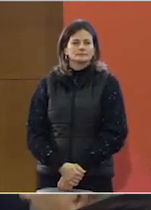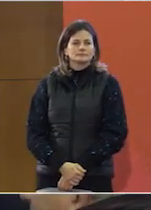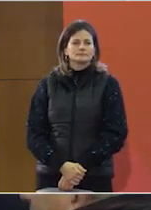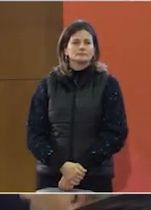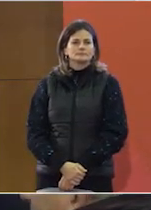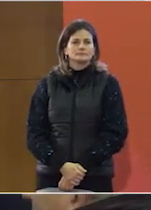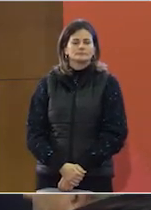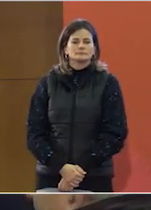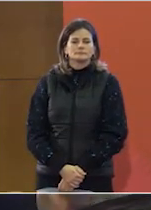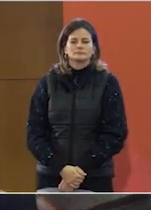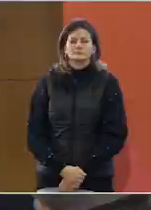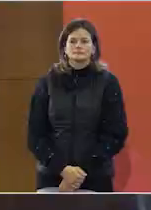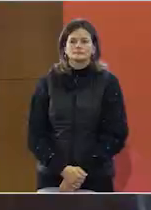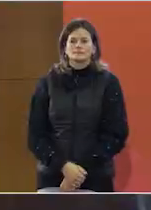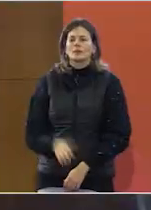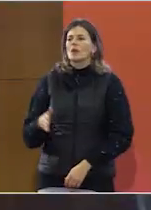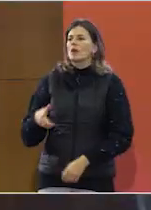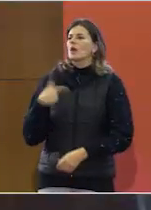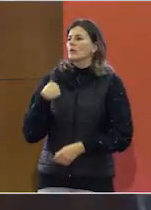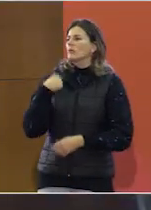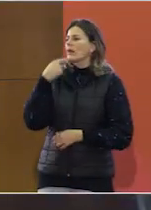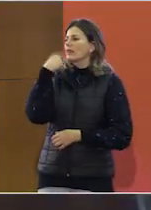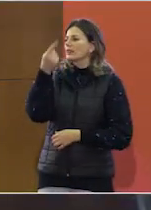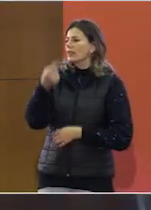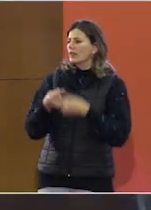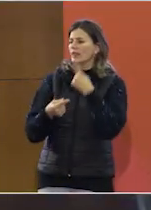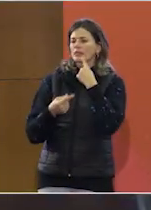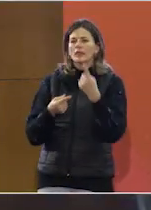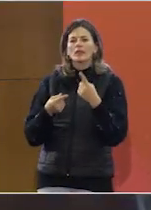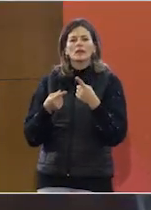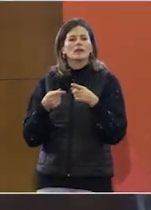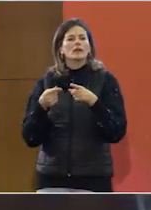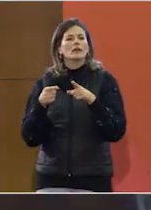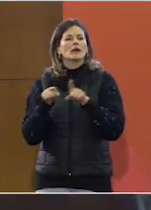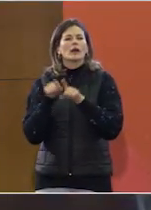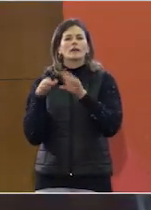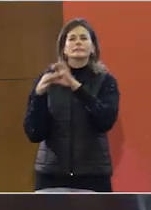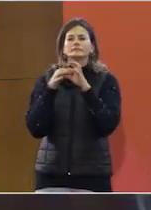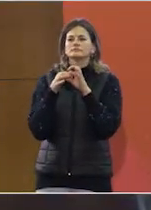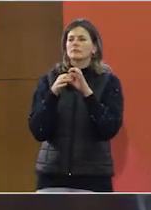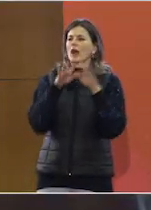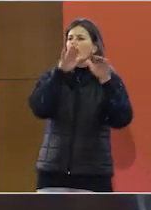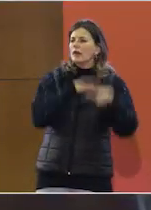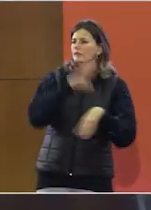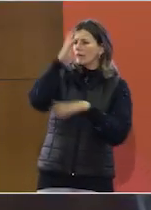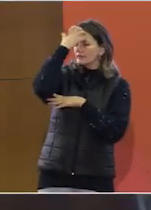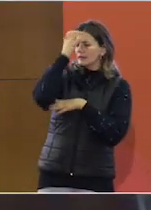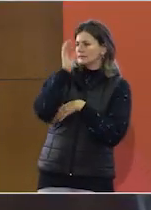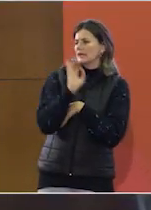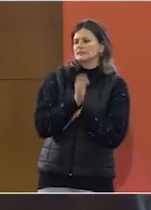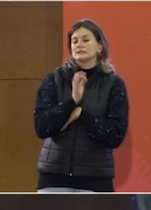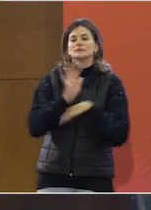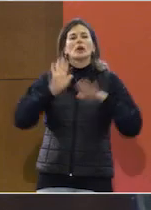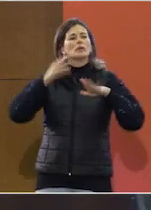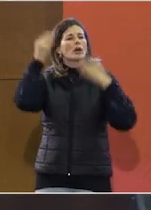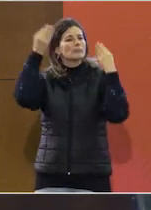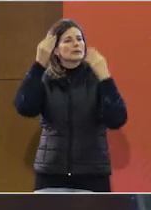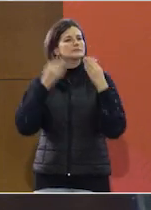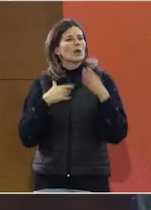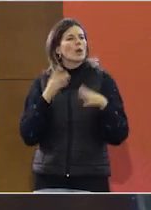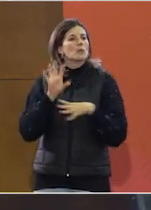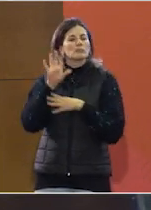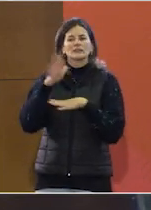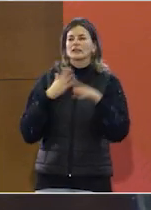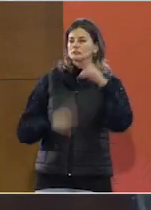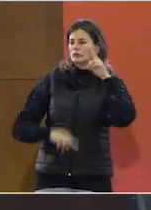Y pueden gritar, y pueden todos cerrar filas con respecto al rey, pero pensar que un país se puede